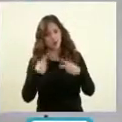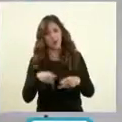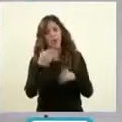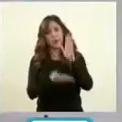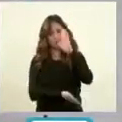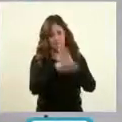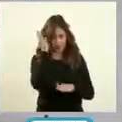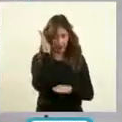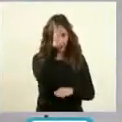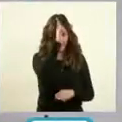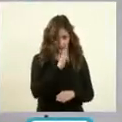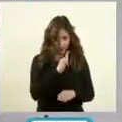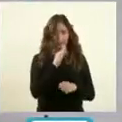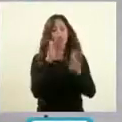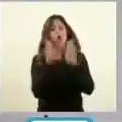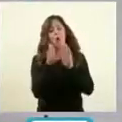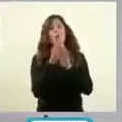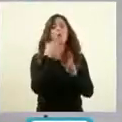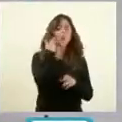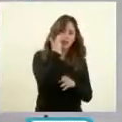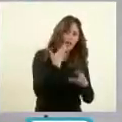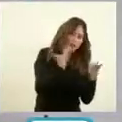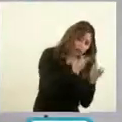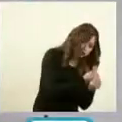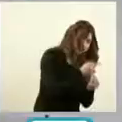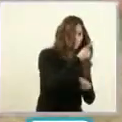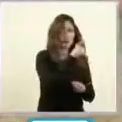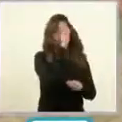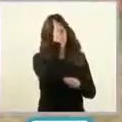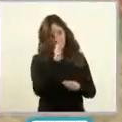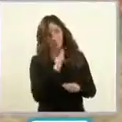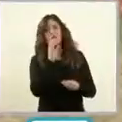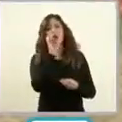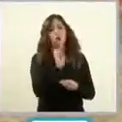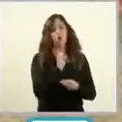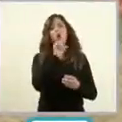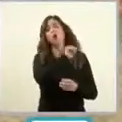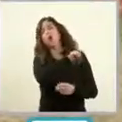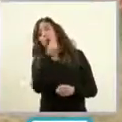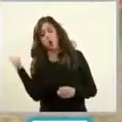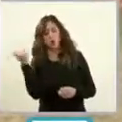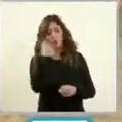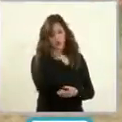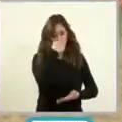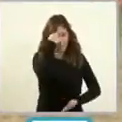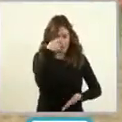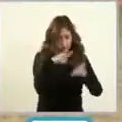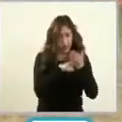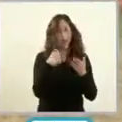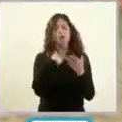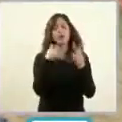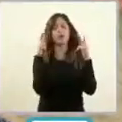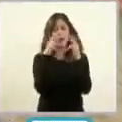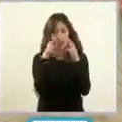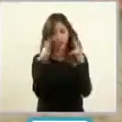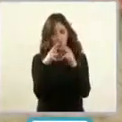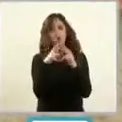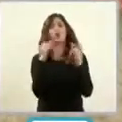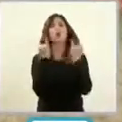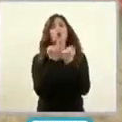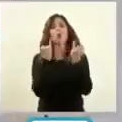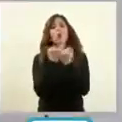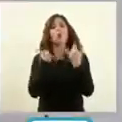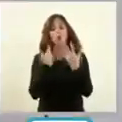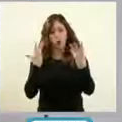va a misa, la que tiene ganas, o irán a sus templos, dependiendo de la Sus denominación creencias, religiosa, dentro del